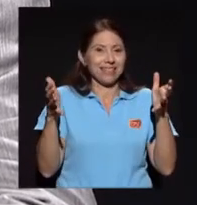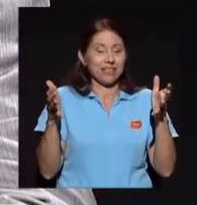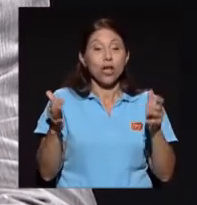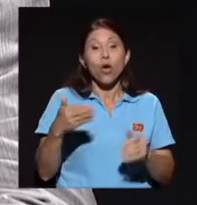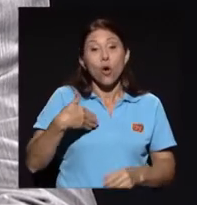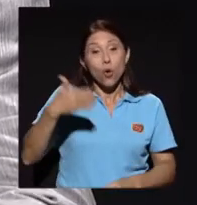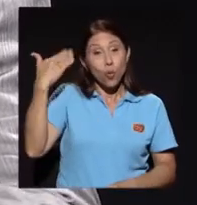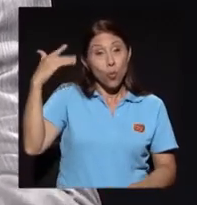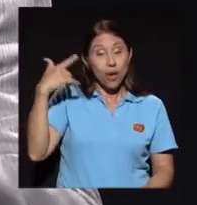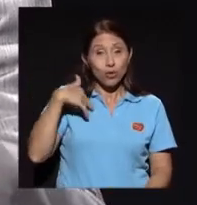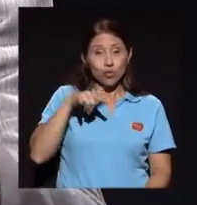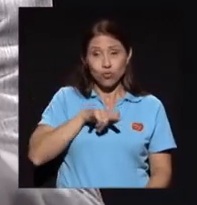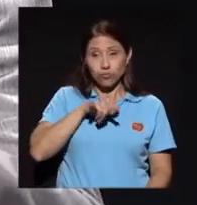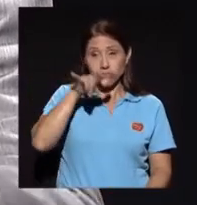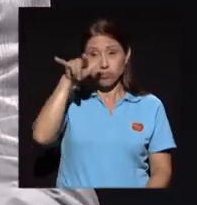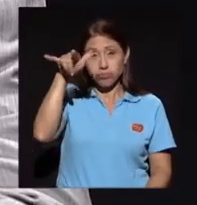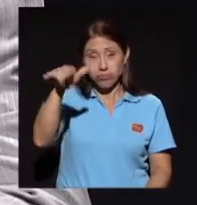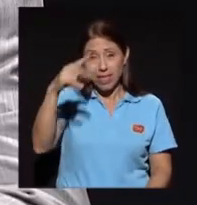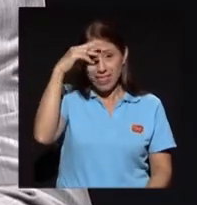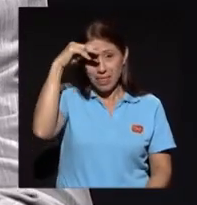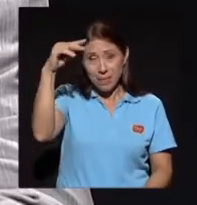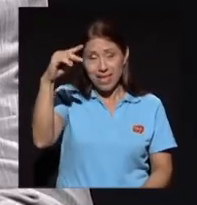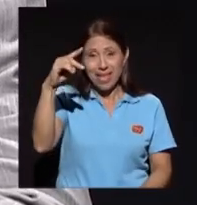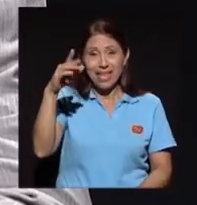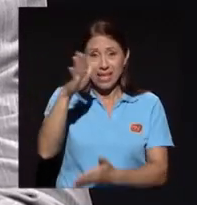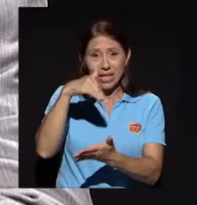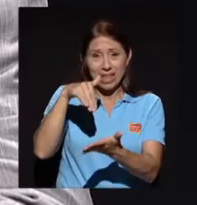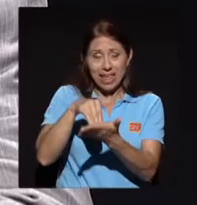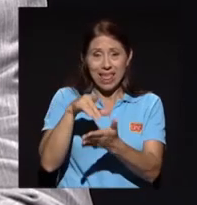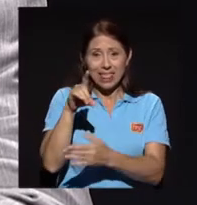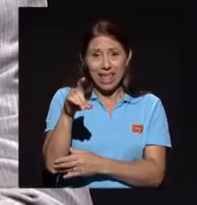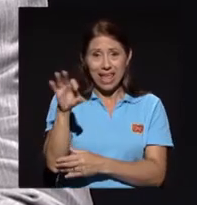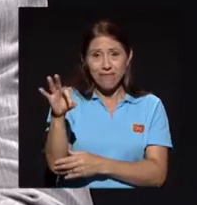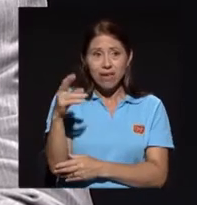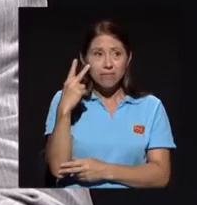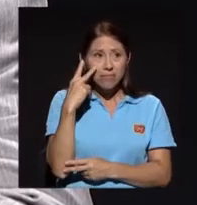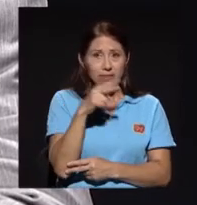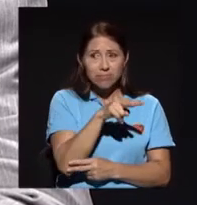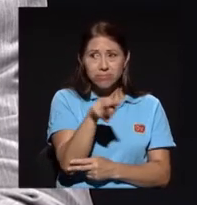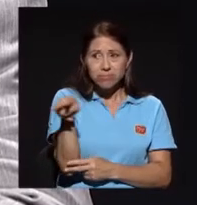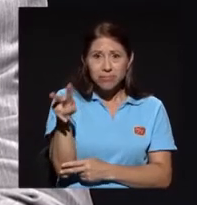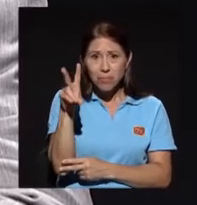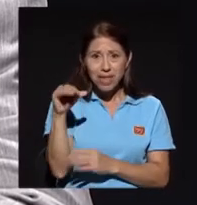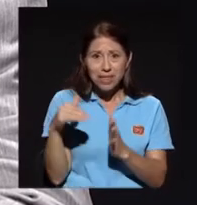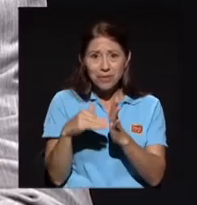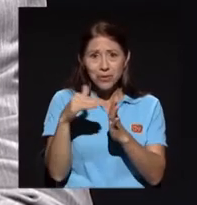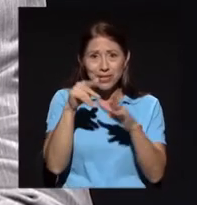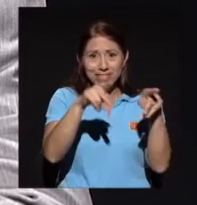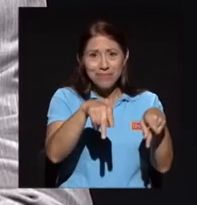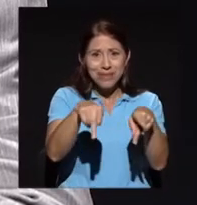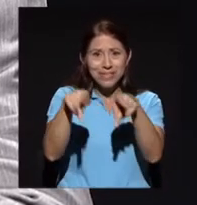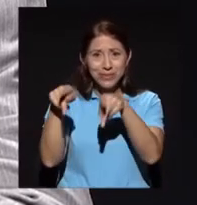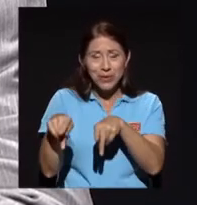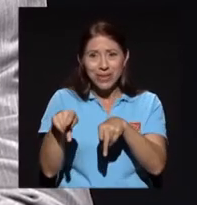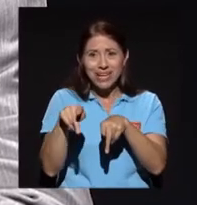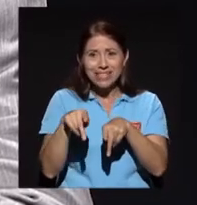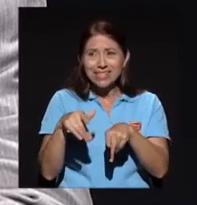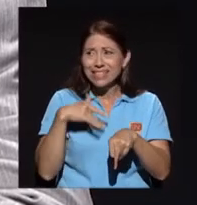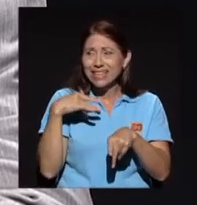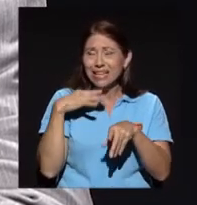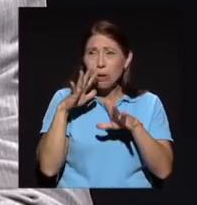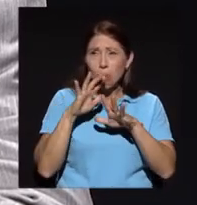a México, DF, y ver 20 millones de personas ahí, ¿verdad? De alguna manera, no verlas todas, pero sí sentirle el smog